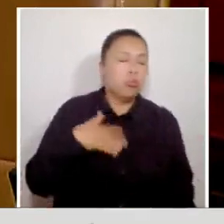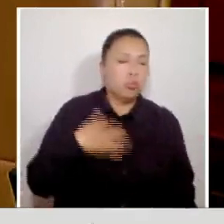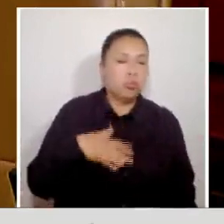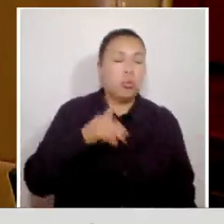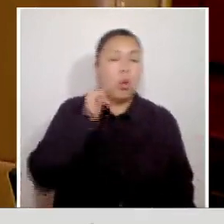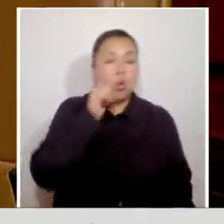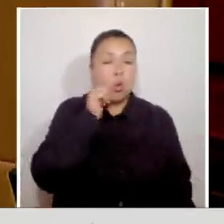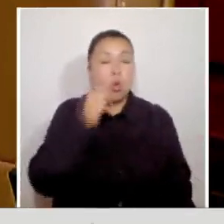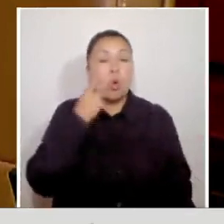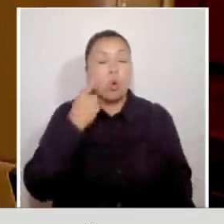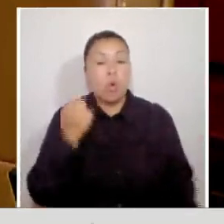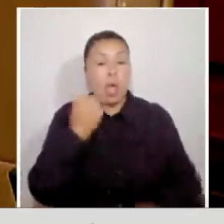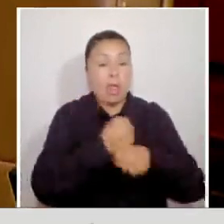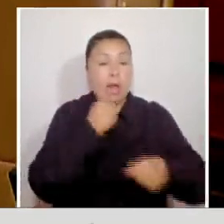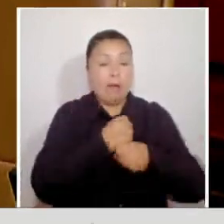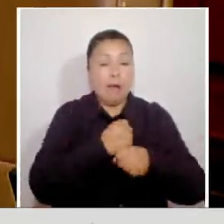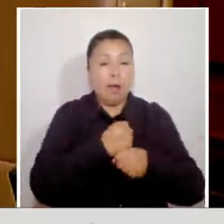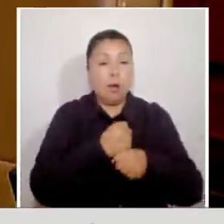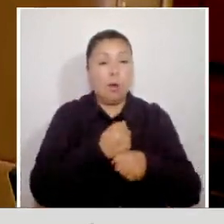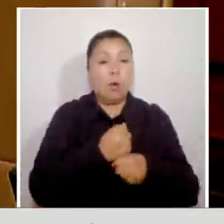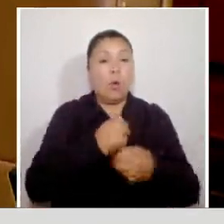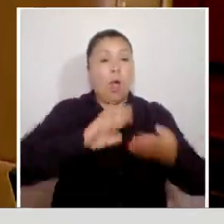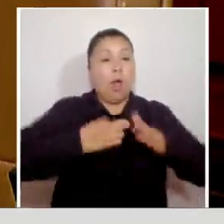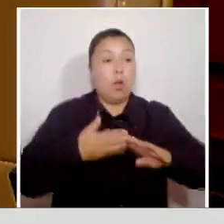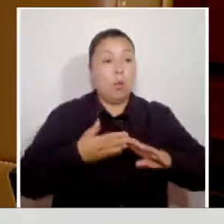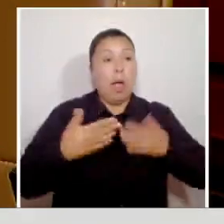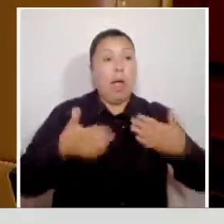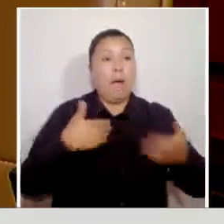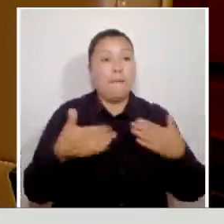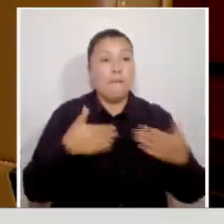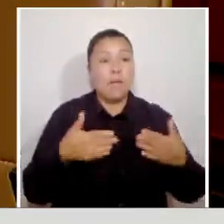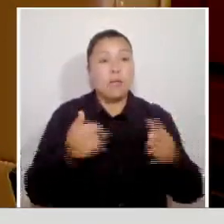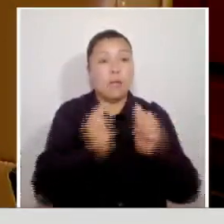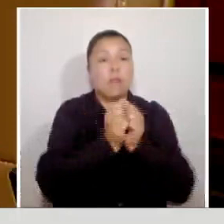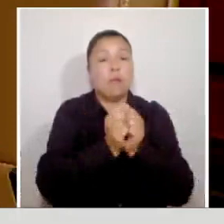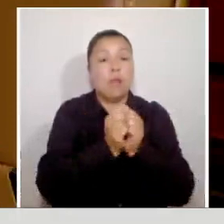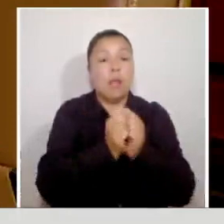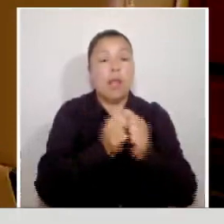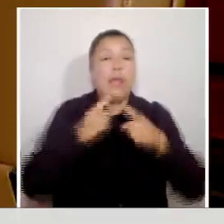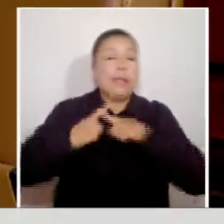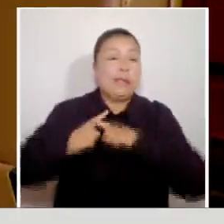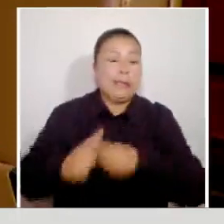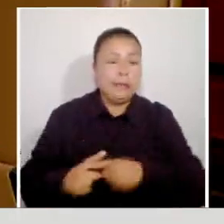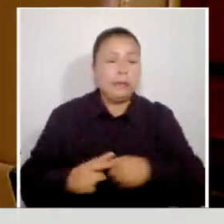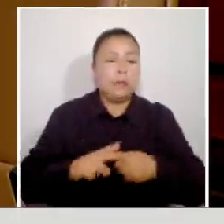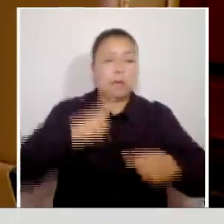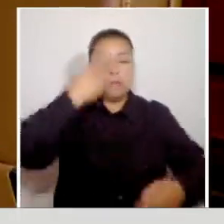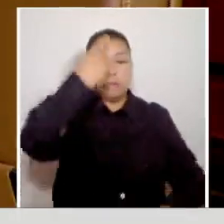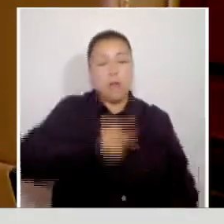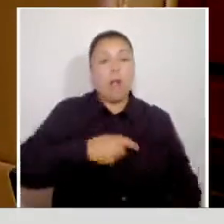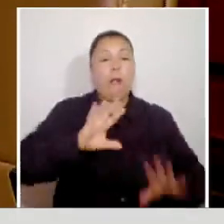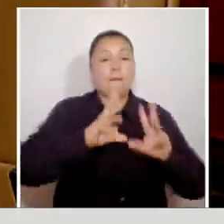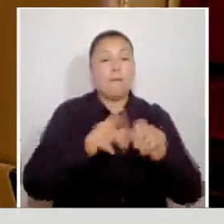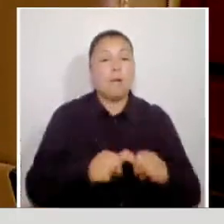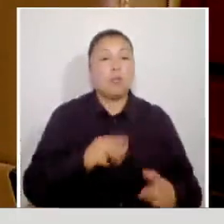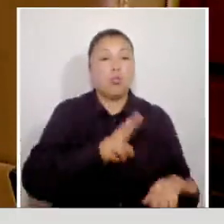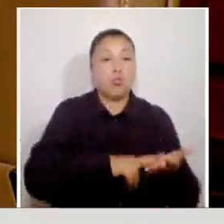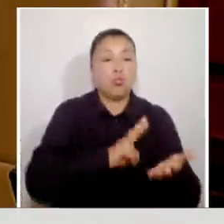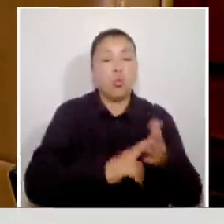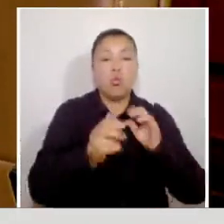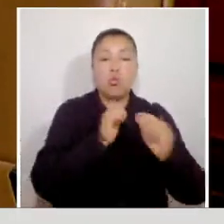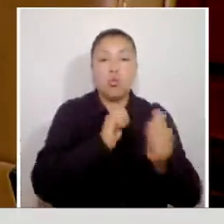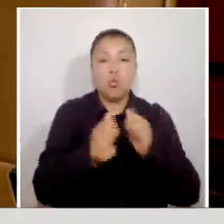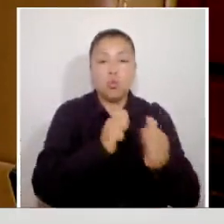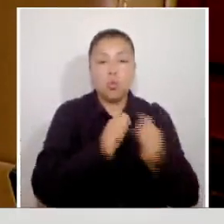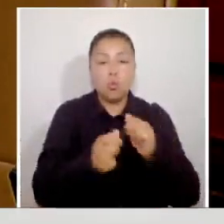la dedicación que muestran hacia sus comunidades a menudo viene acompañadas de sacrificios personales familiares y por cierto de peligros por